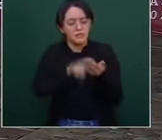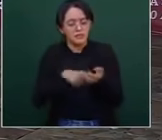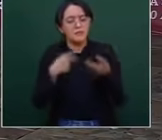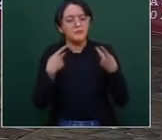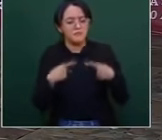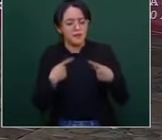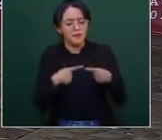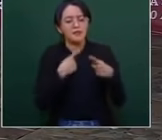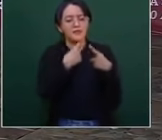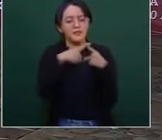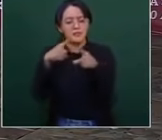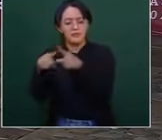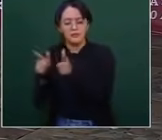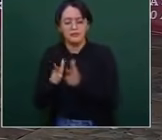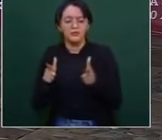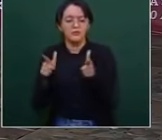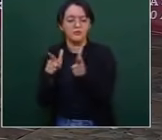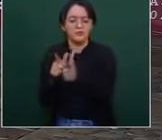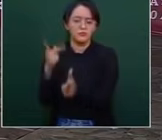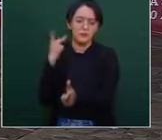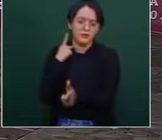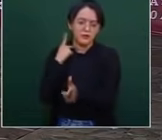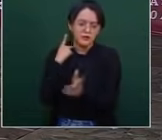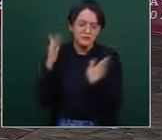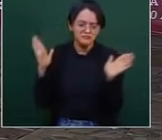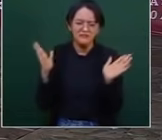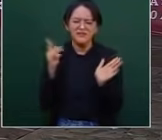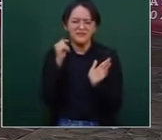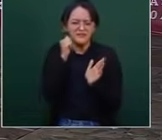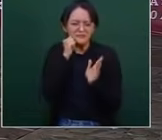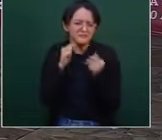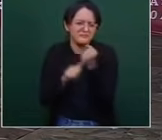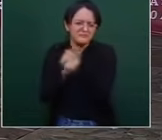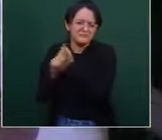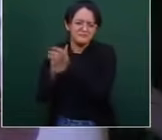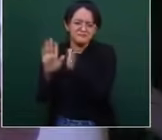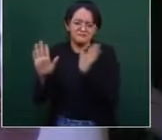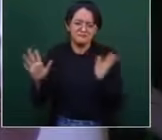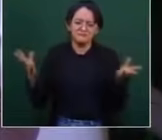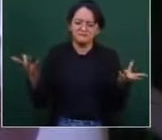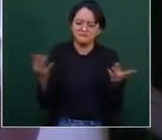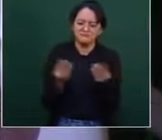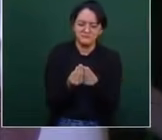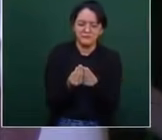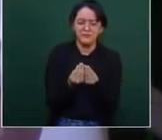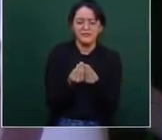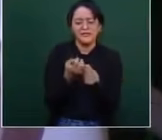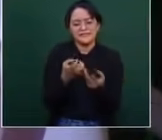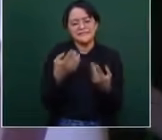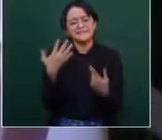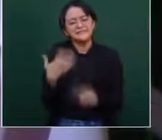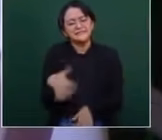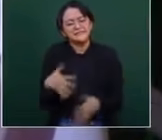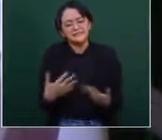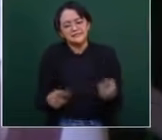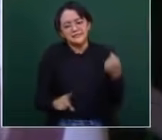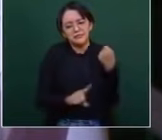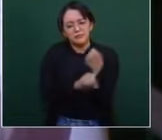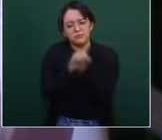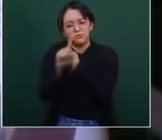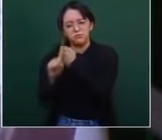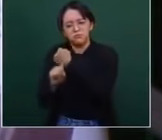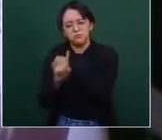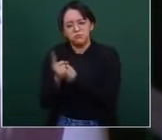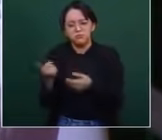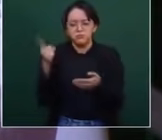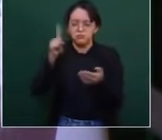bandos políticos, a pesar de lo cual tuvo que enfrentar las discordias surgidas entre las